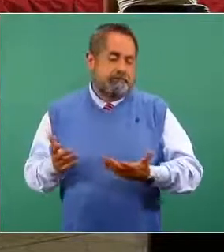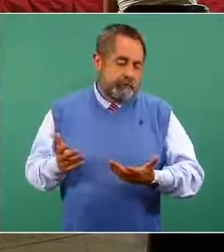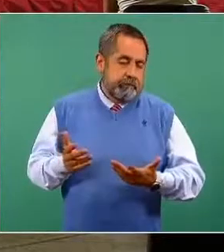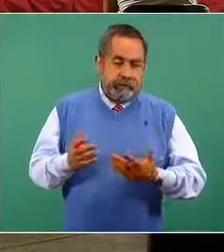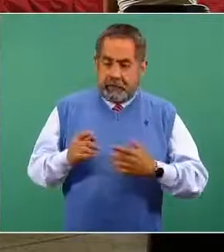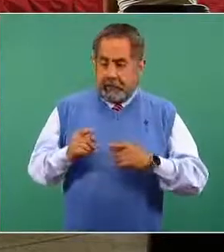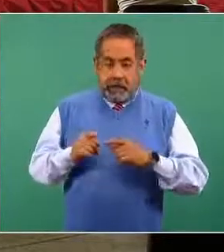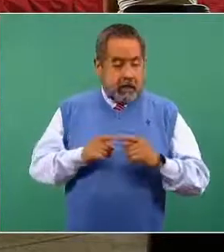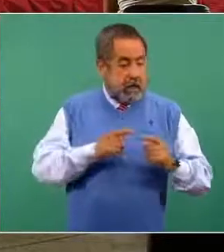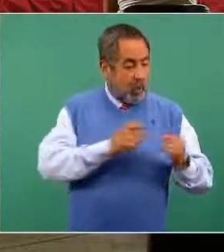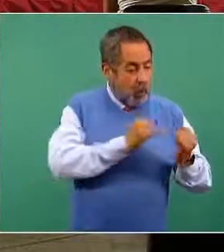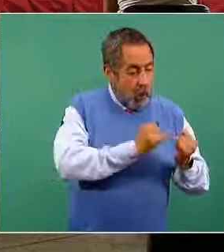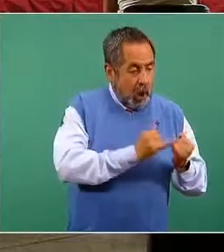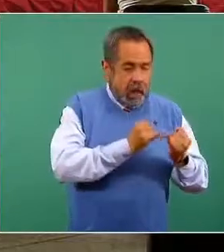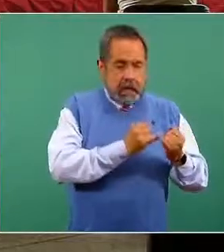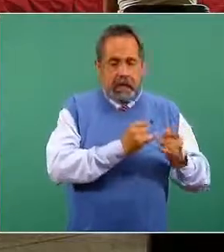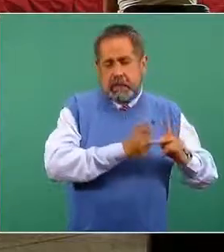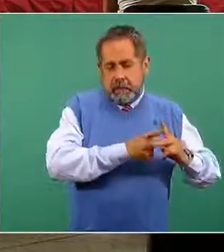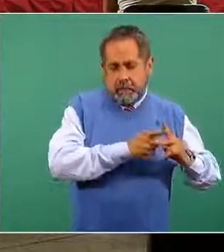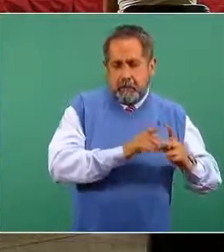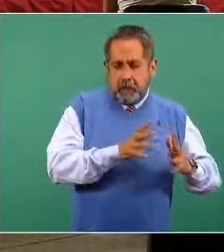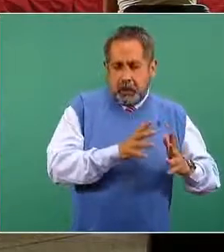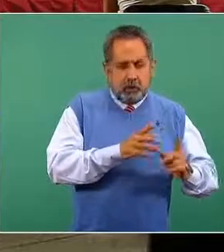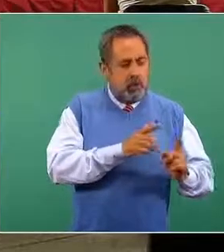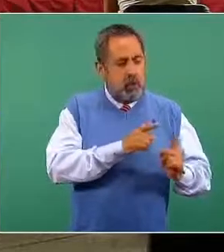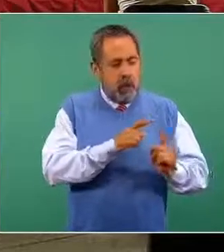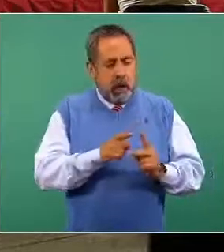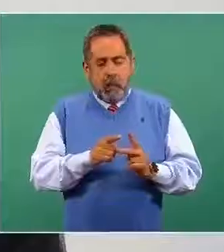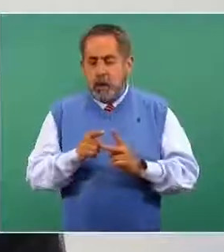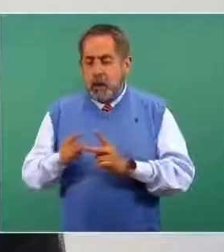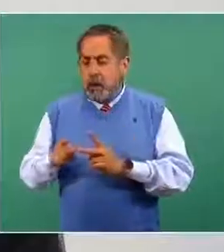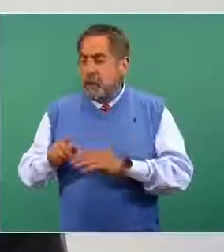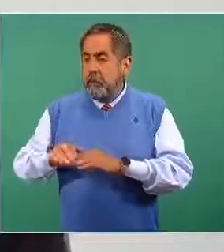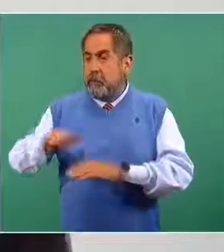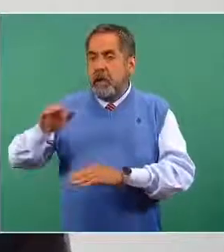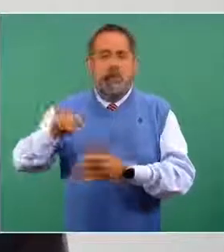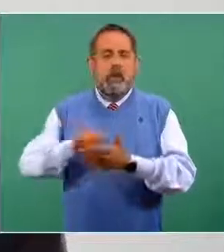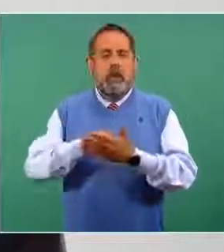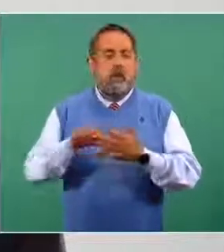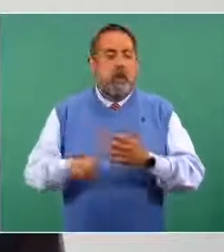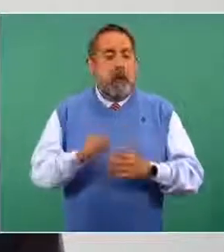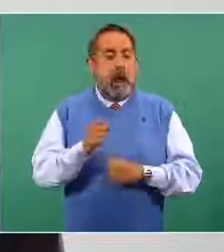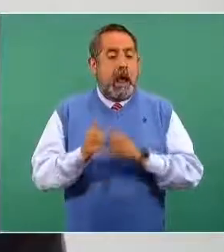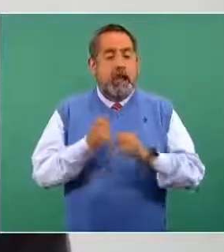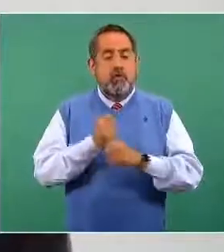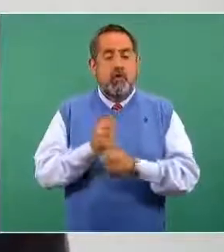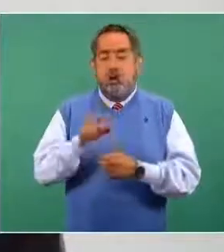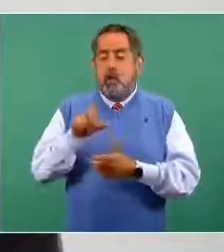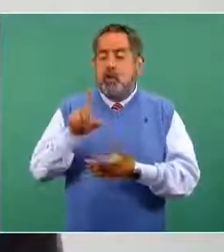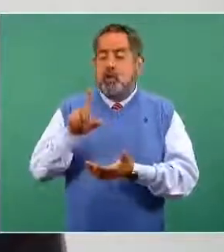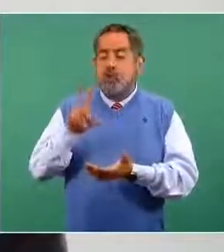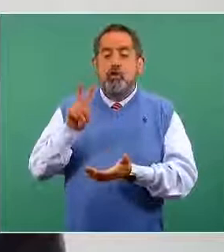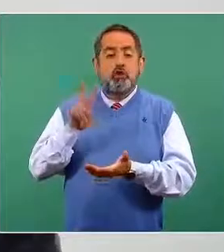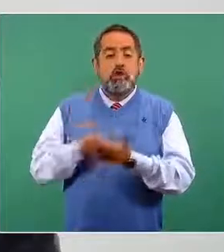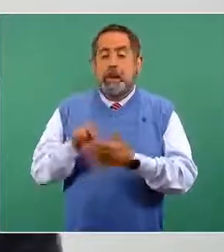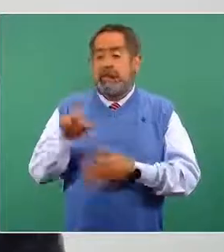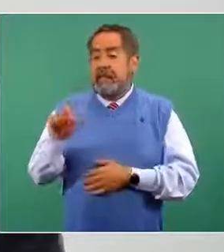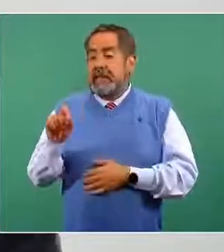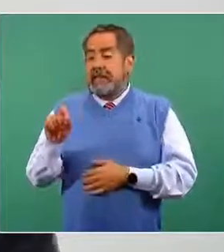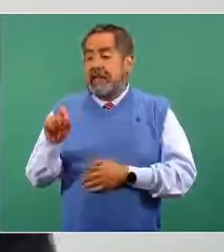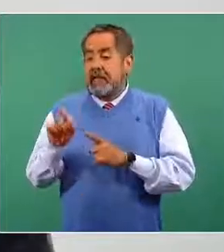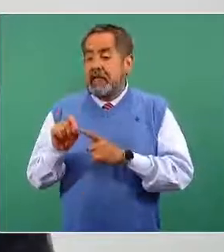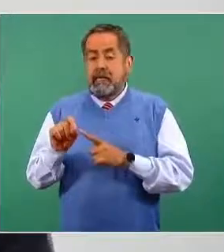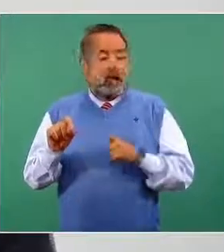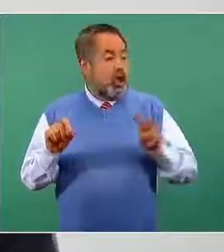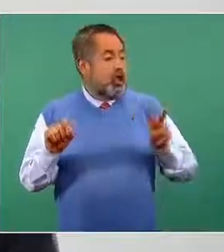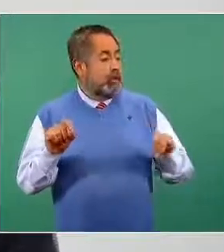la diferencia que habría entre, por ejemplo, el 2020 y lo ocurrido entre un promedio entre el